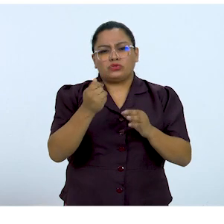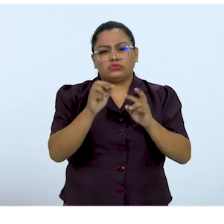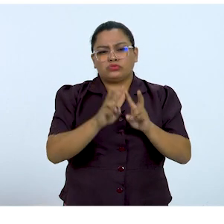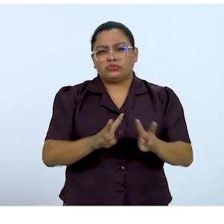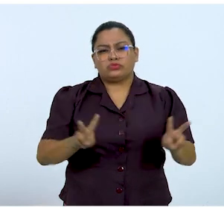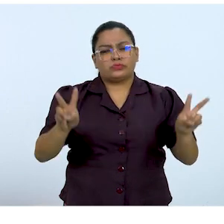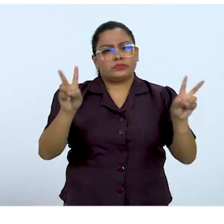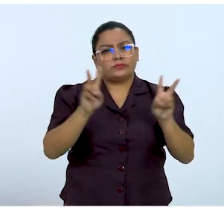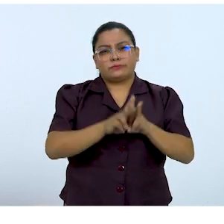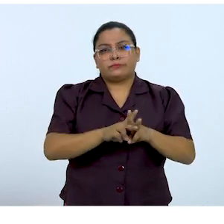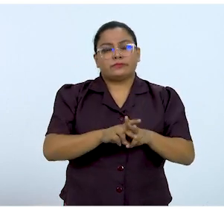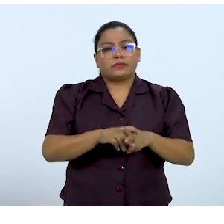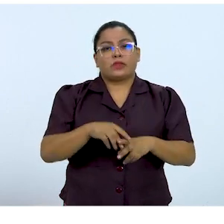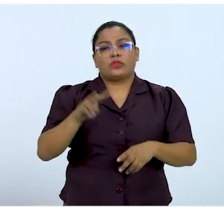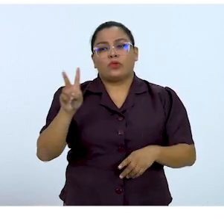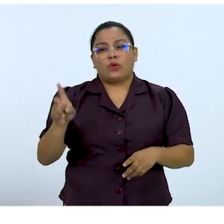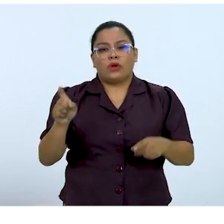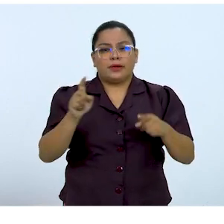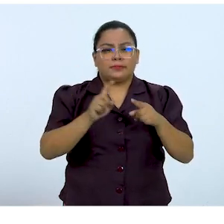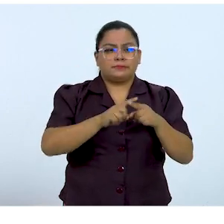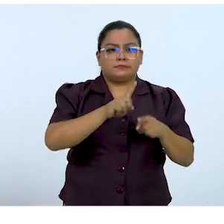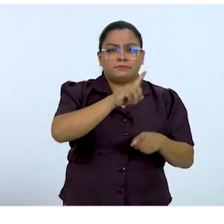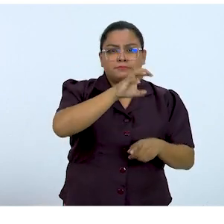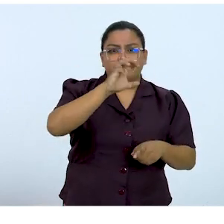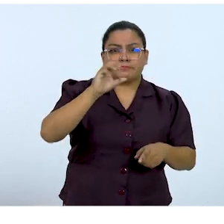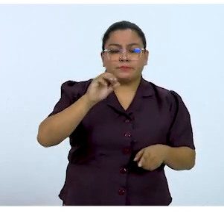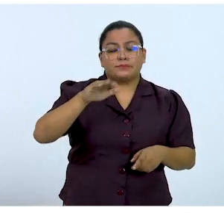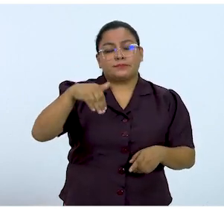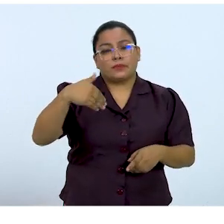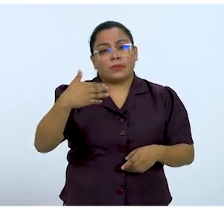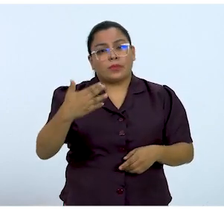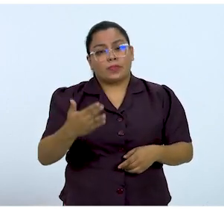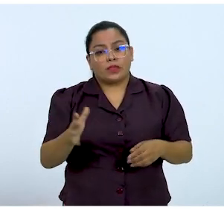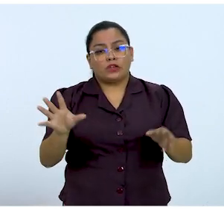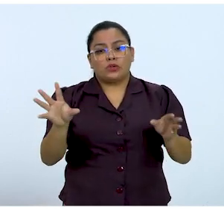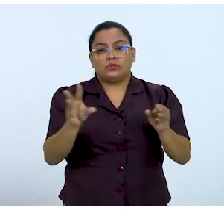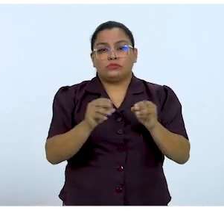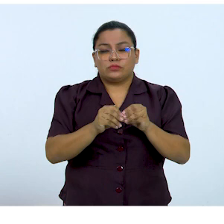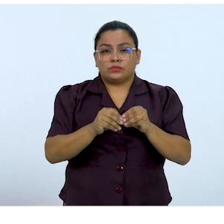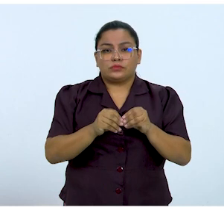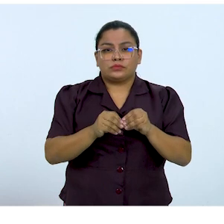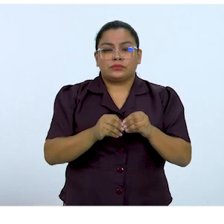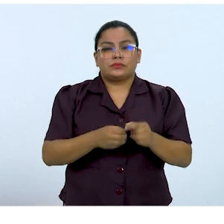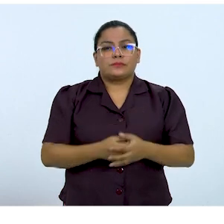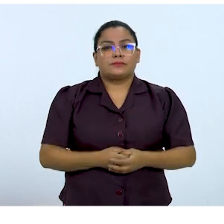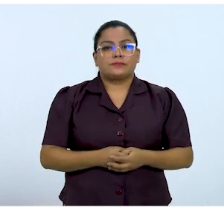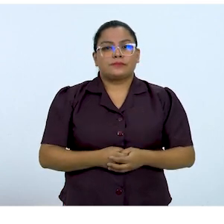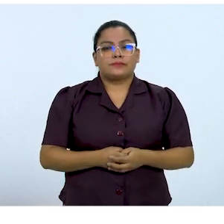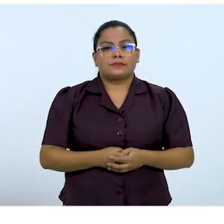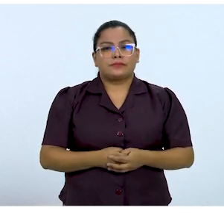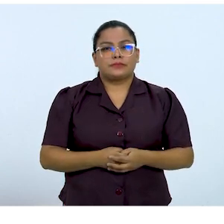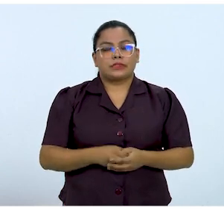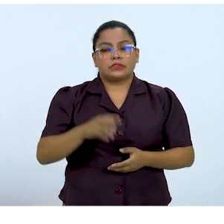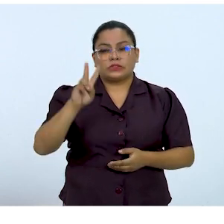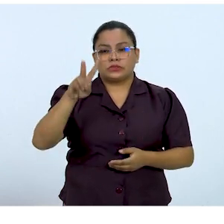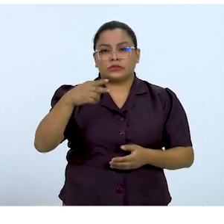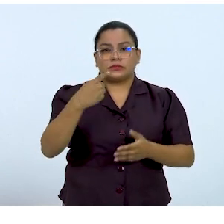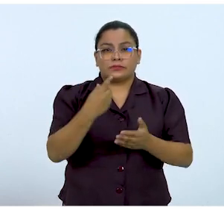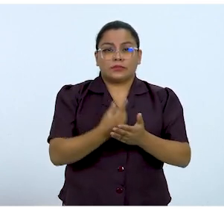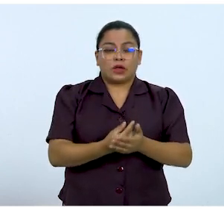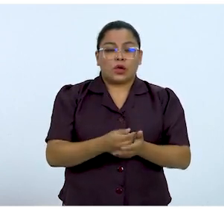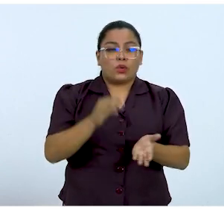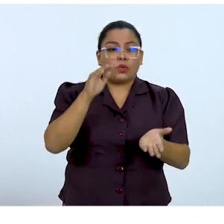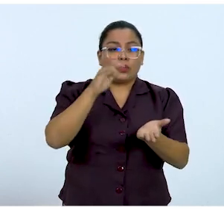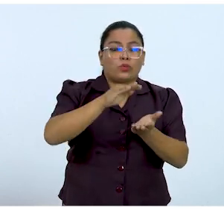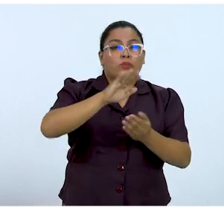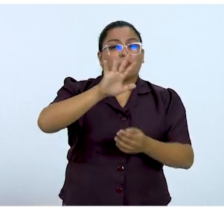para los valores desde el 2 hasta el 10, y posteriormente las sumas sucesivas. En segundo